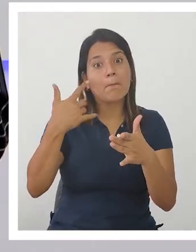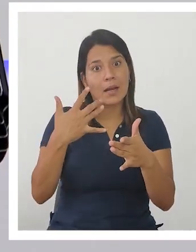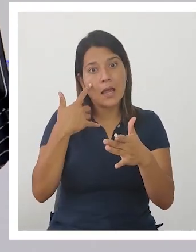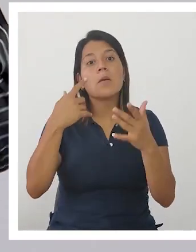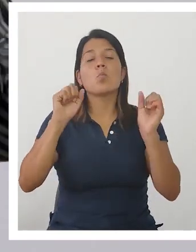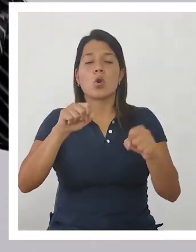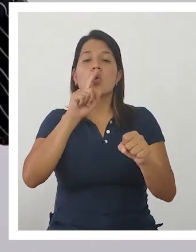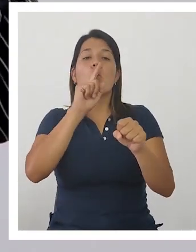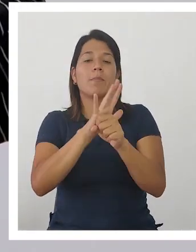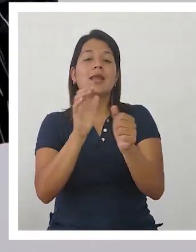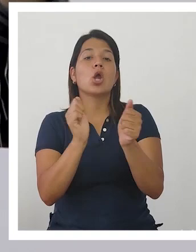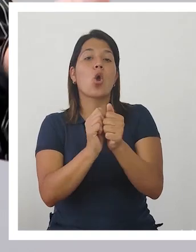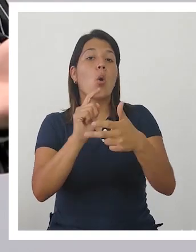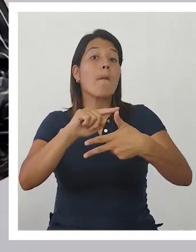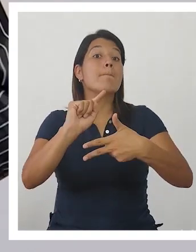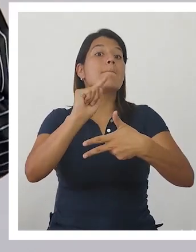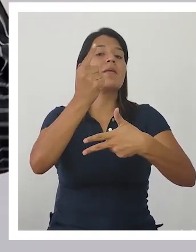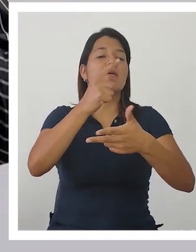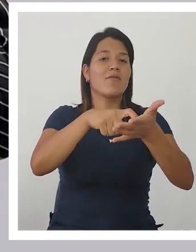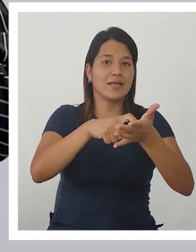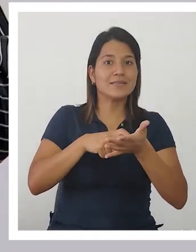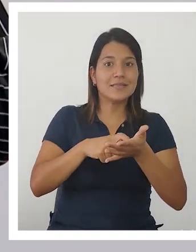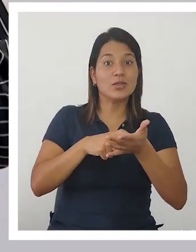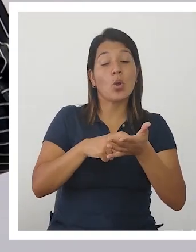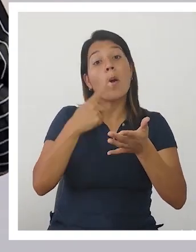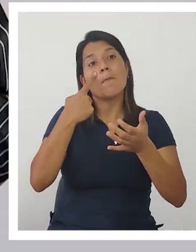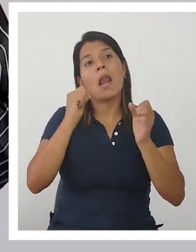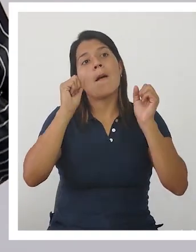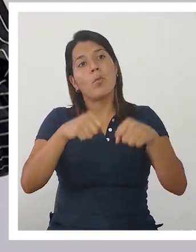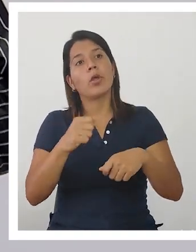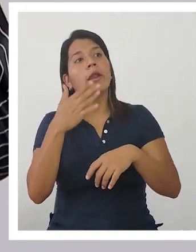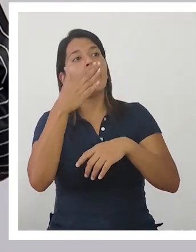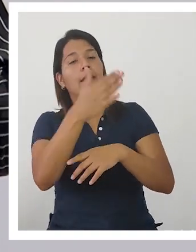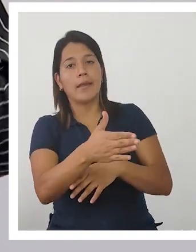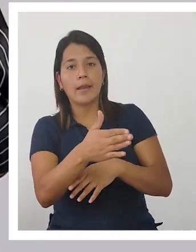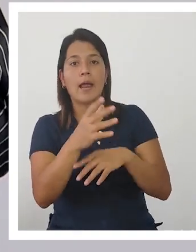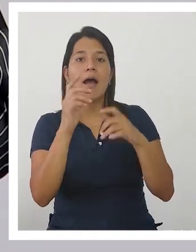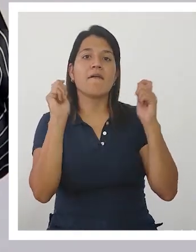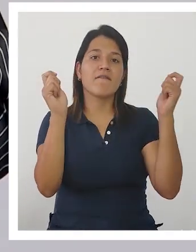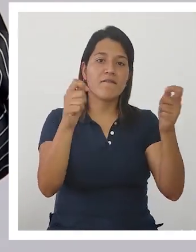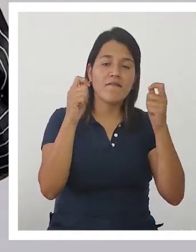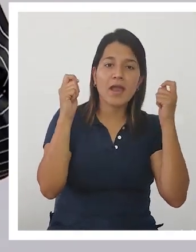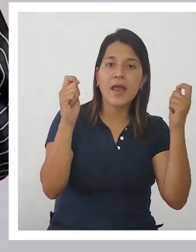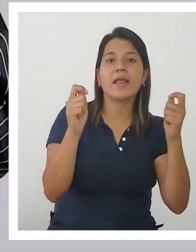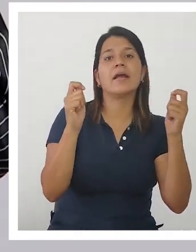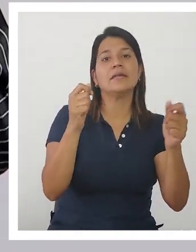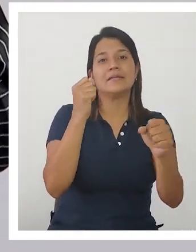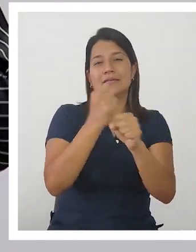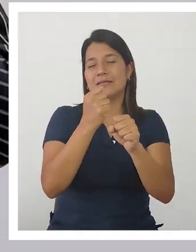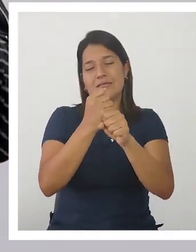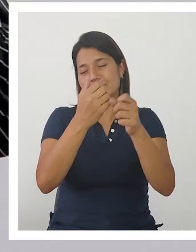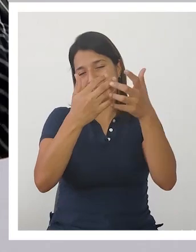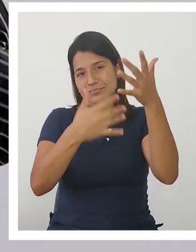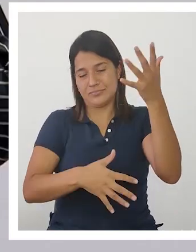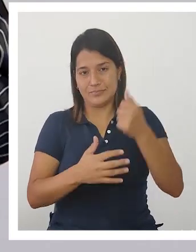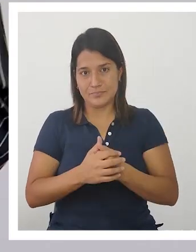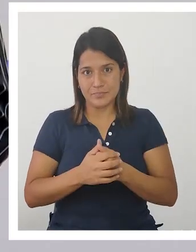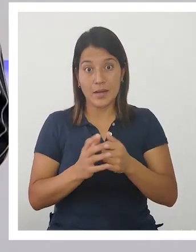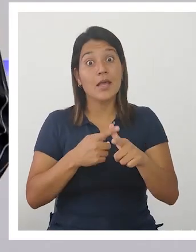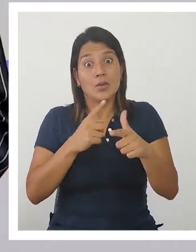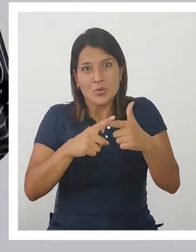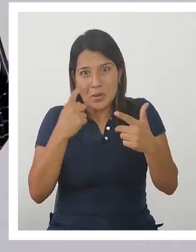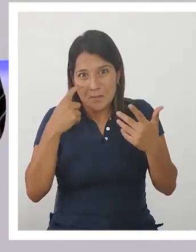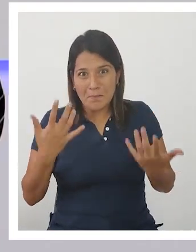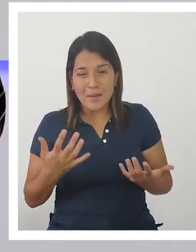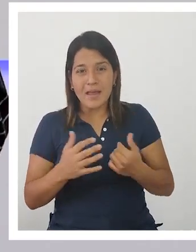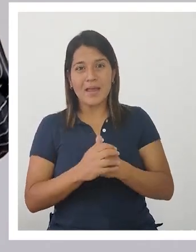sello PYME, para entonces ya poder ir a las expo, gozar de las capacitaciones, etcétera, etcétera. Entonces, ves que el pensamiento